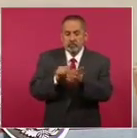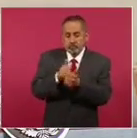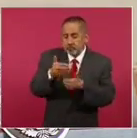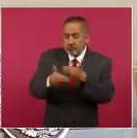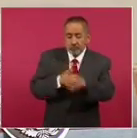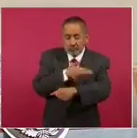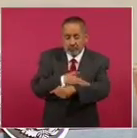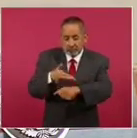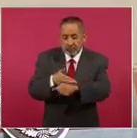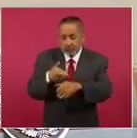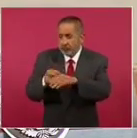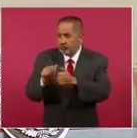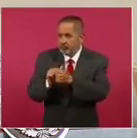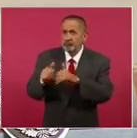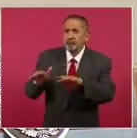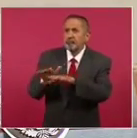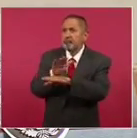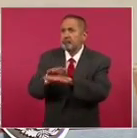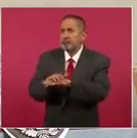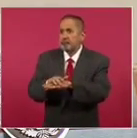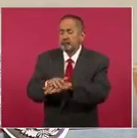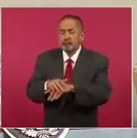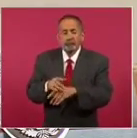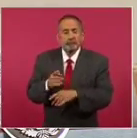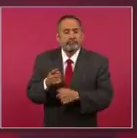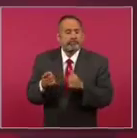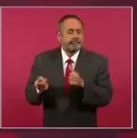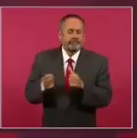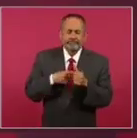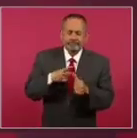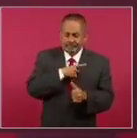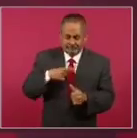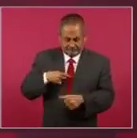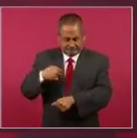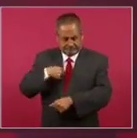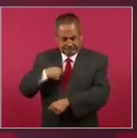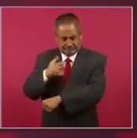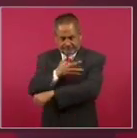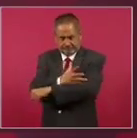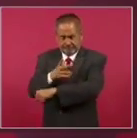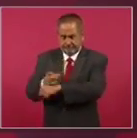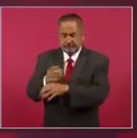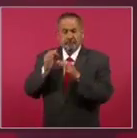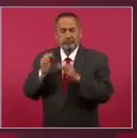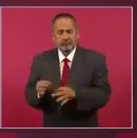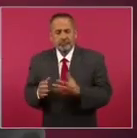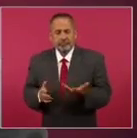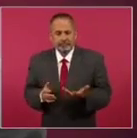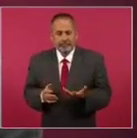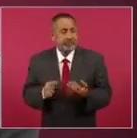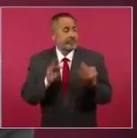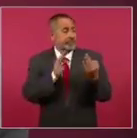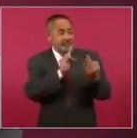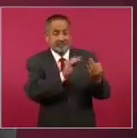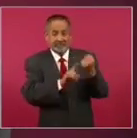transformación sin autoridad moral. Imagínense enfrentar una mafia como estos.